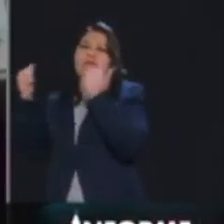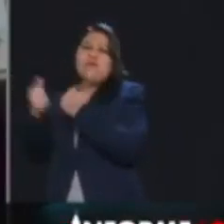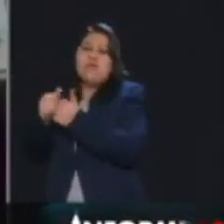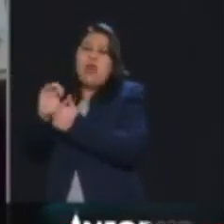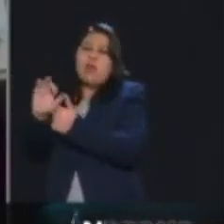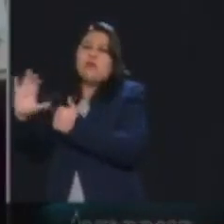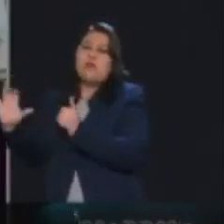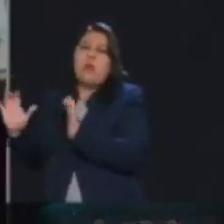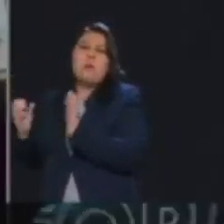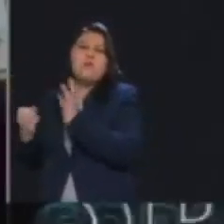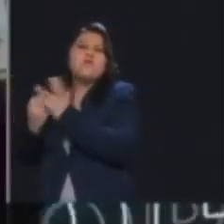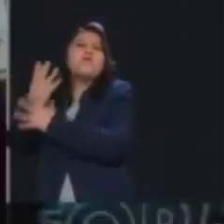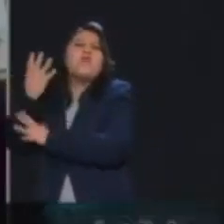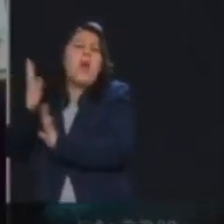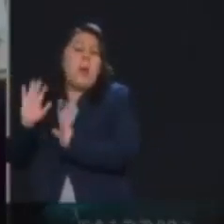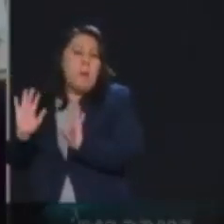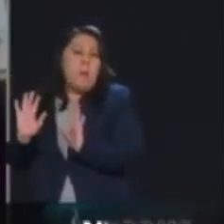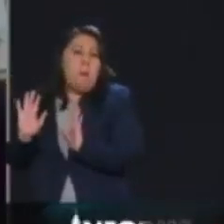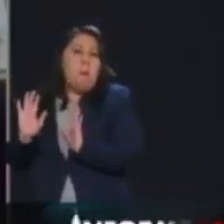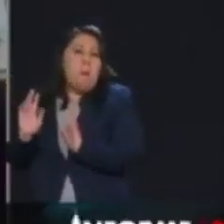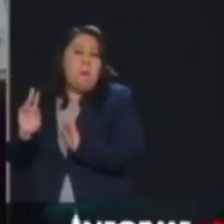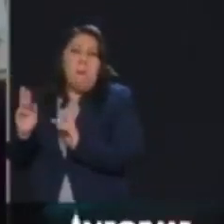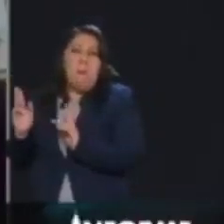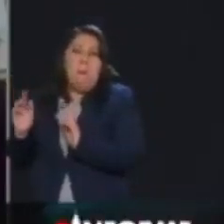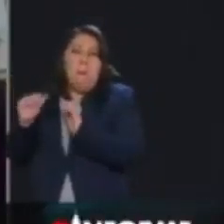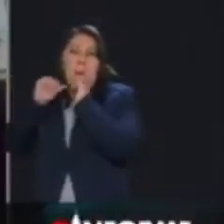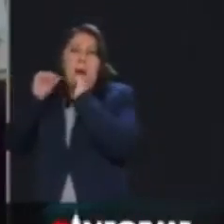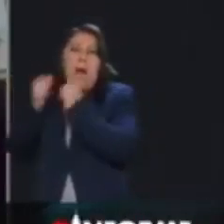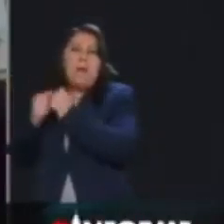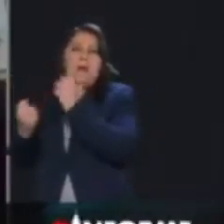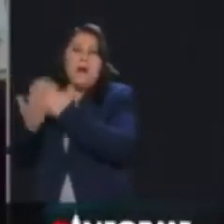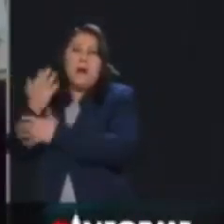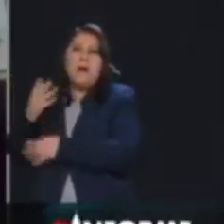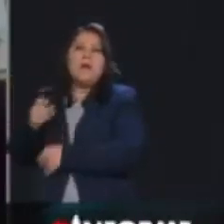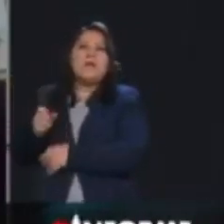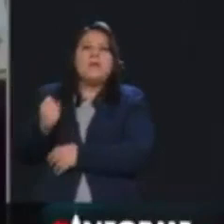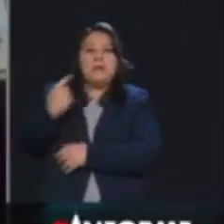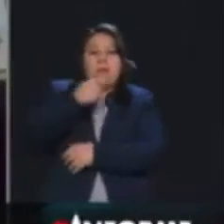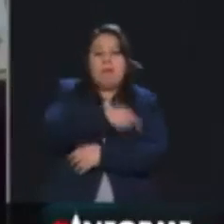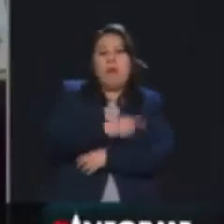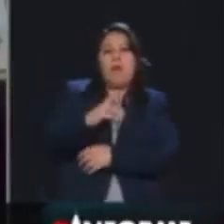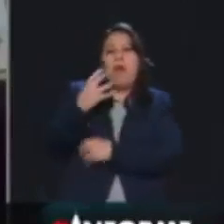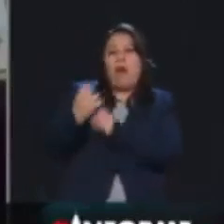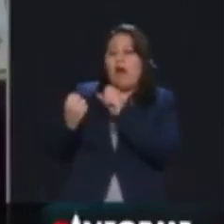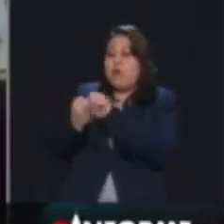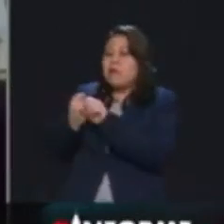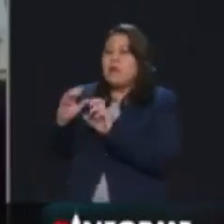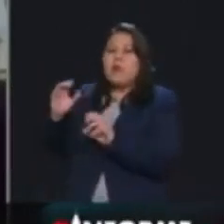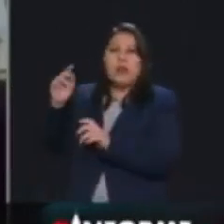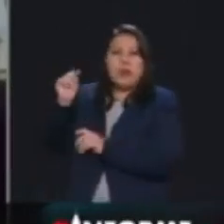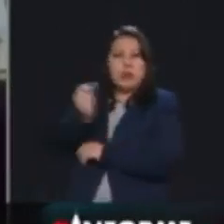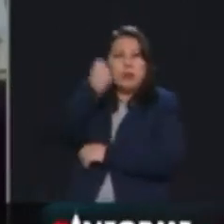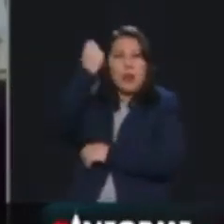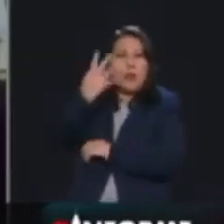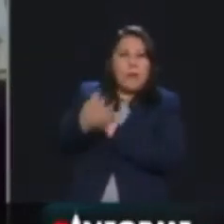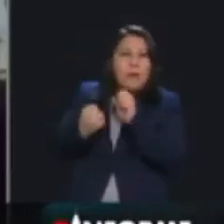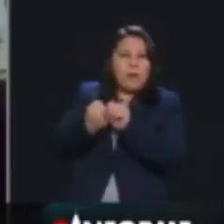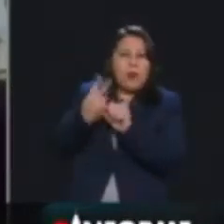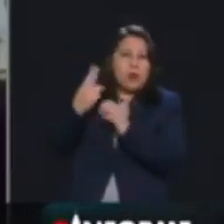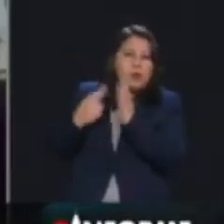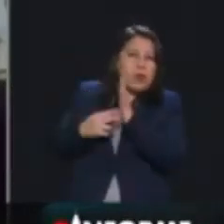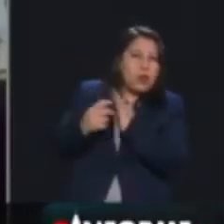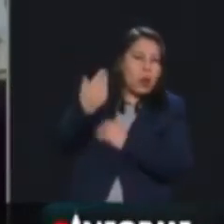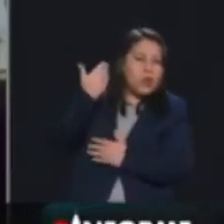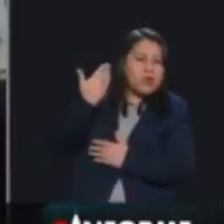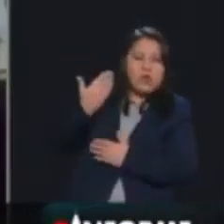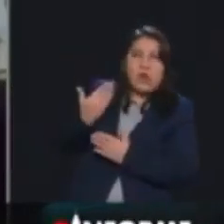aprovechando un vacío legal, ¿no?, que viene desde la Ley de Ciencia y Tecnología de 2002, que sí preveía la ley la creación de un foro, ¿no?,